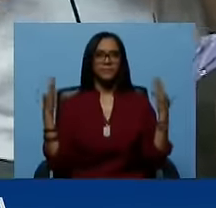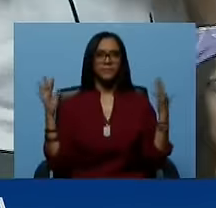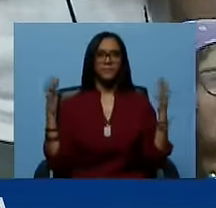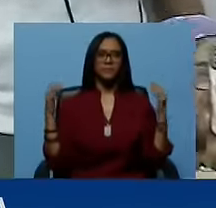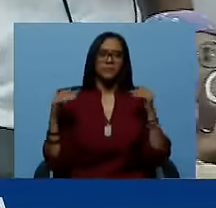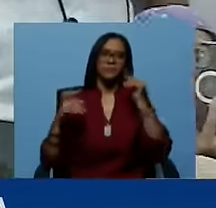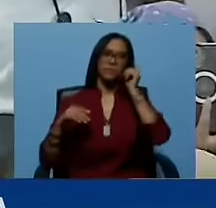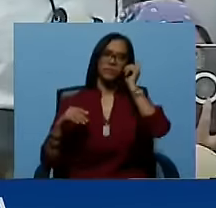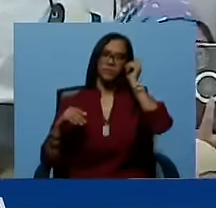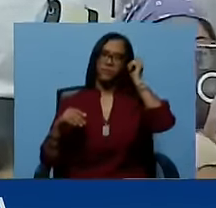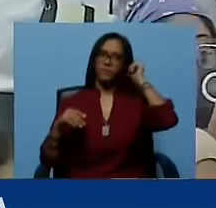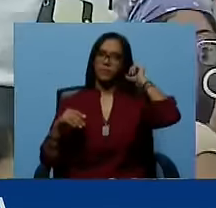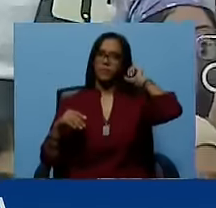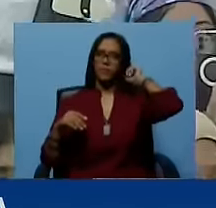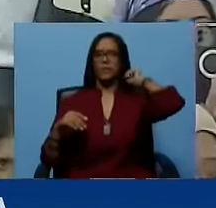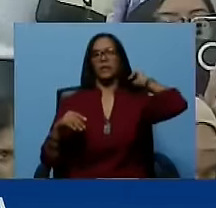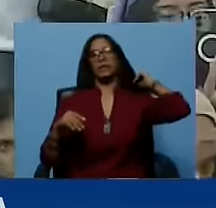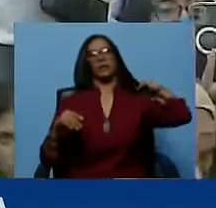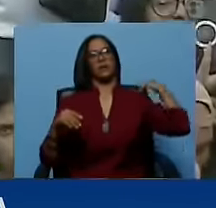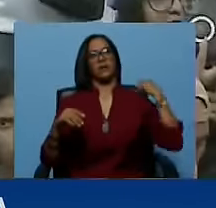él ya estaba preparándonos